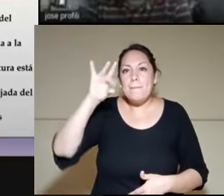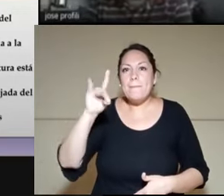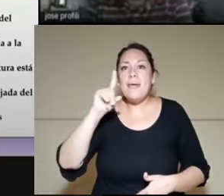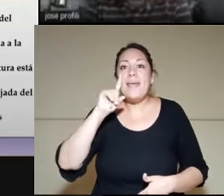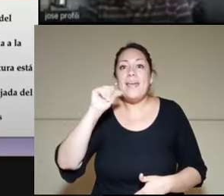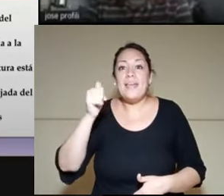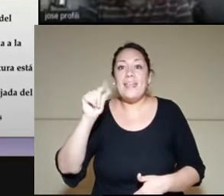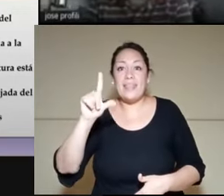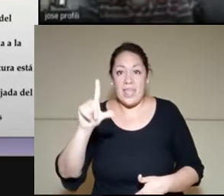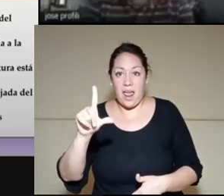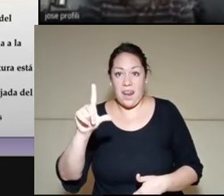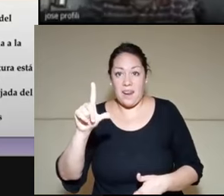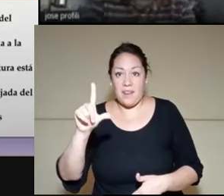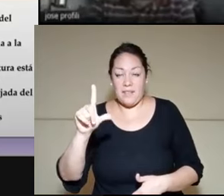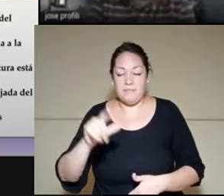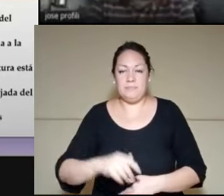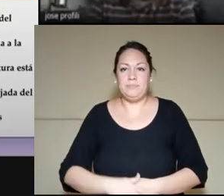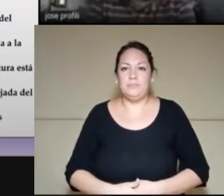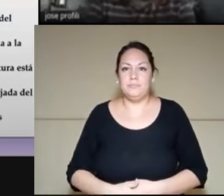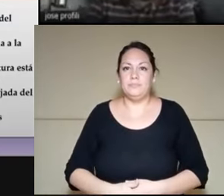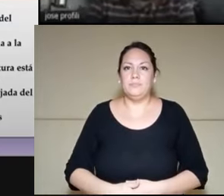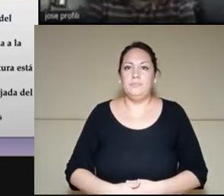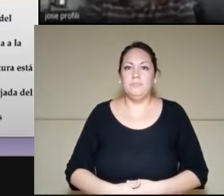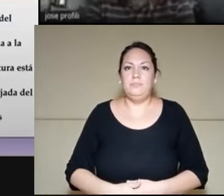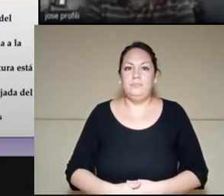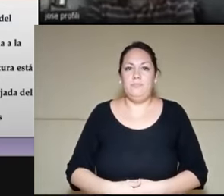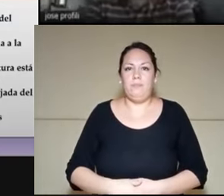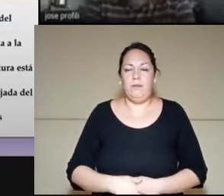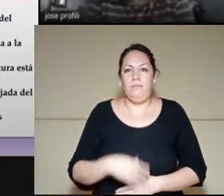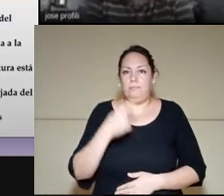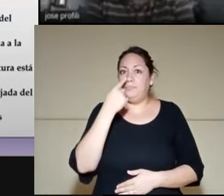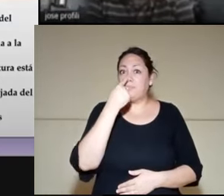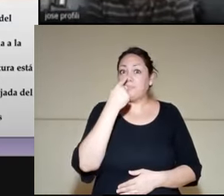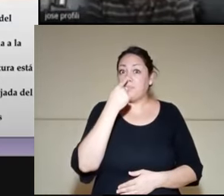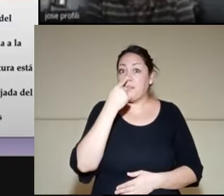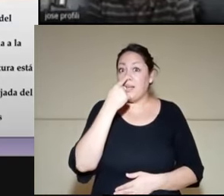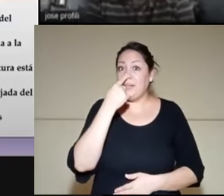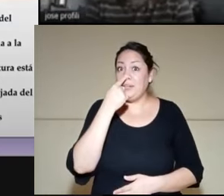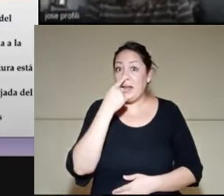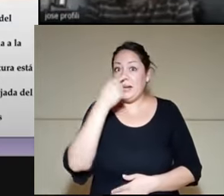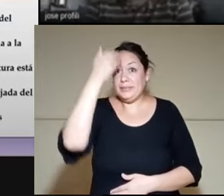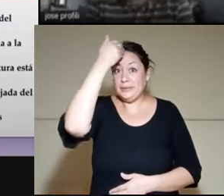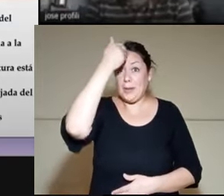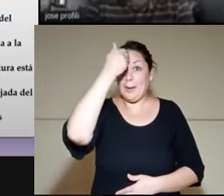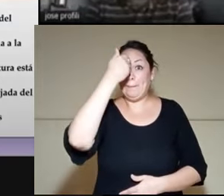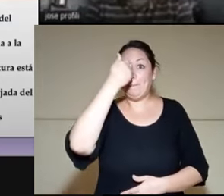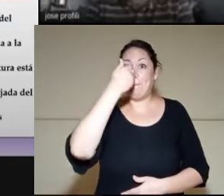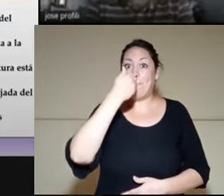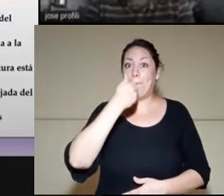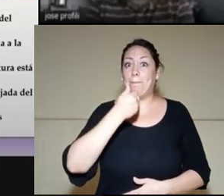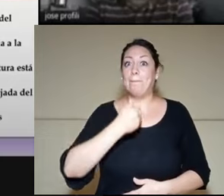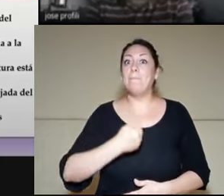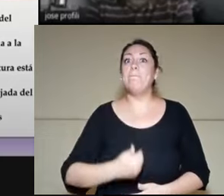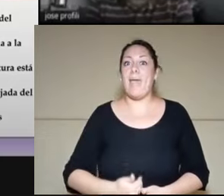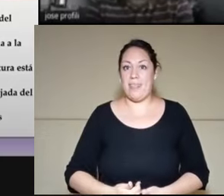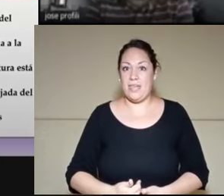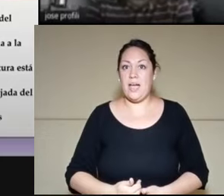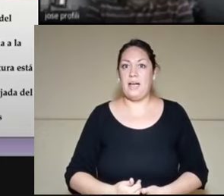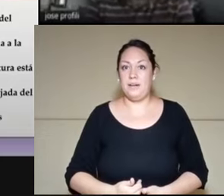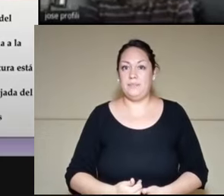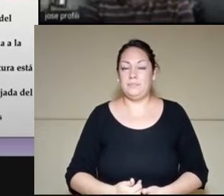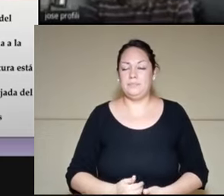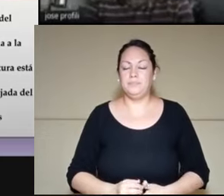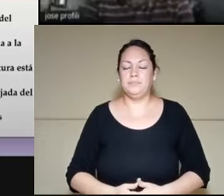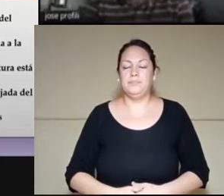medial. O sea, del ombligo de la línea media, ¿no es cierto? Porque si estamos hablando de la nariz pasa por la línea media, entonces la nariz es